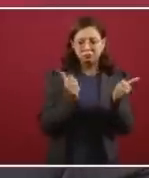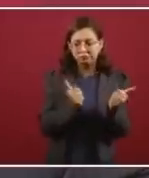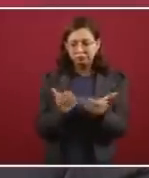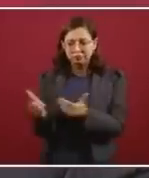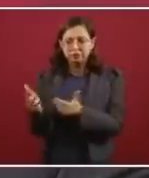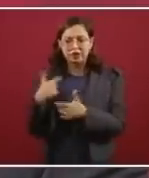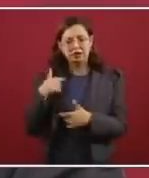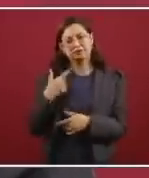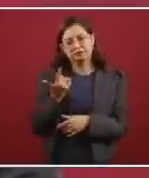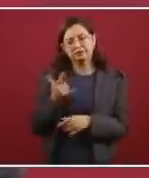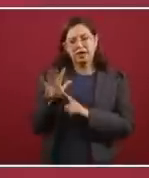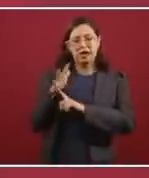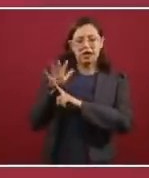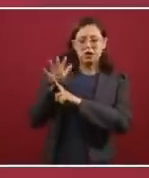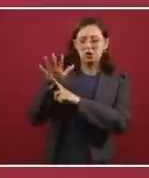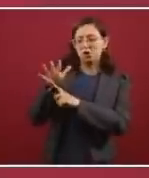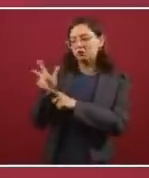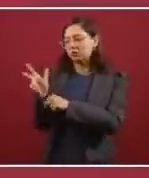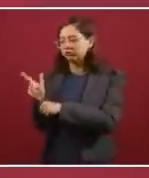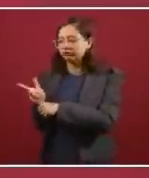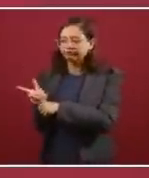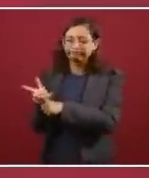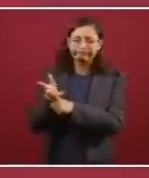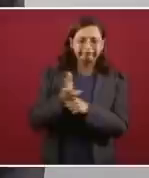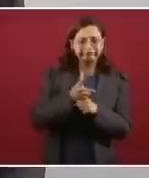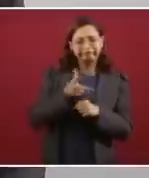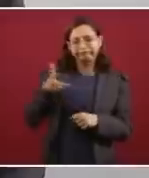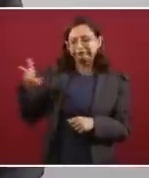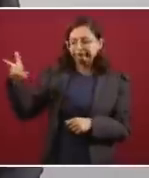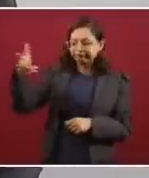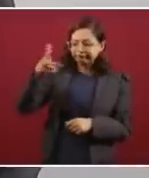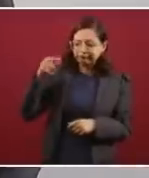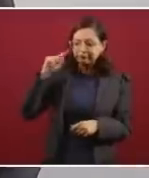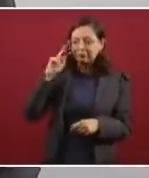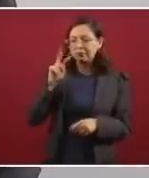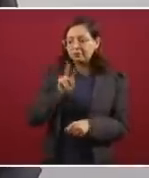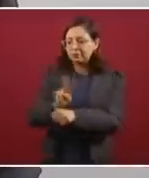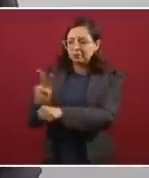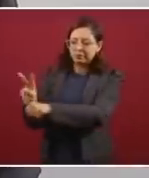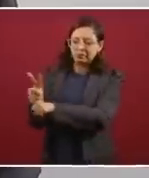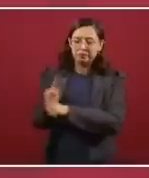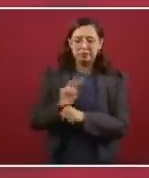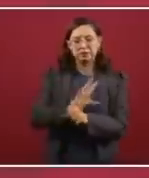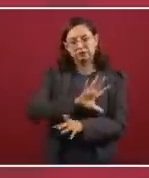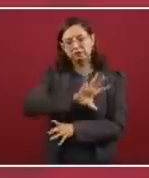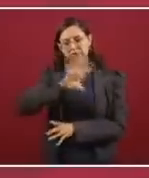y ellos llevan a cabo toda la vigilancia.